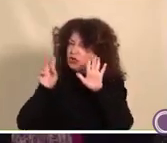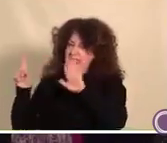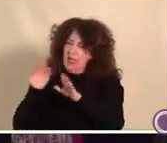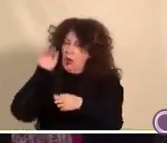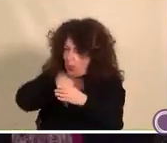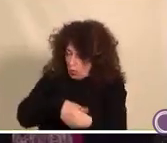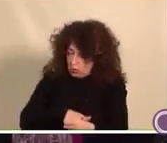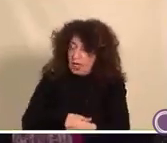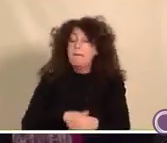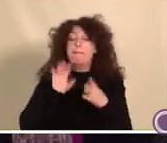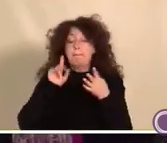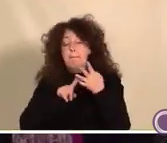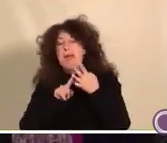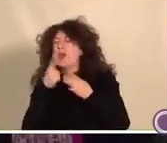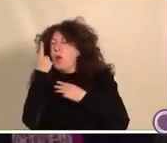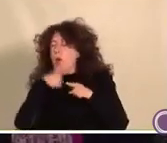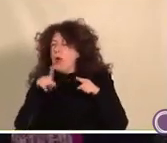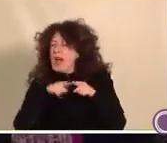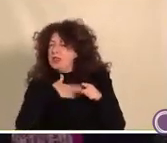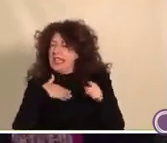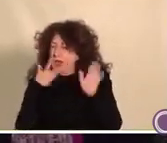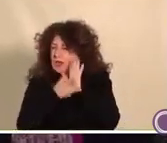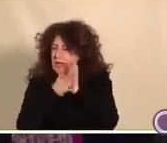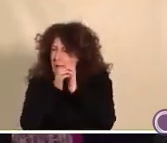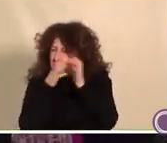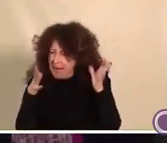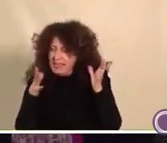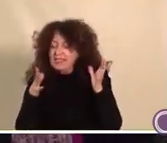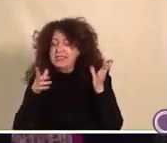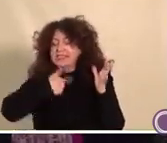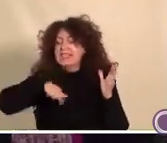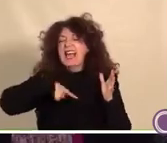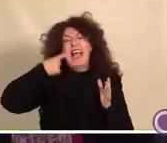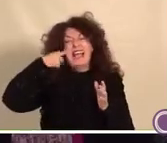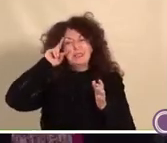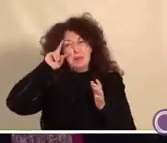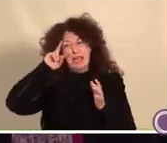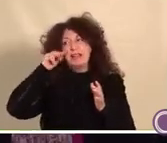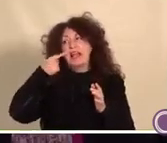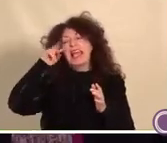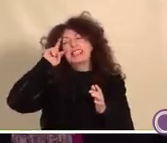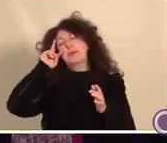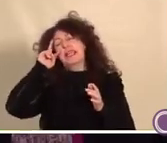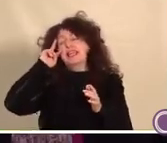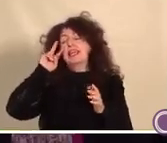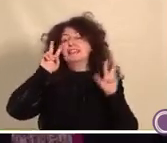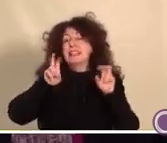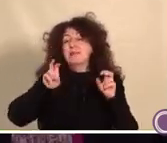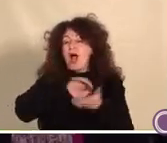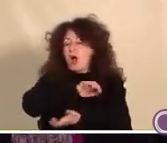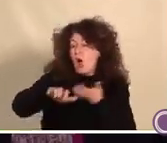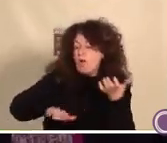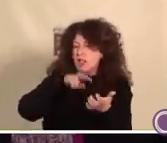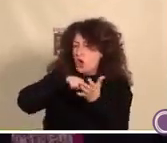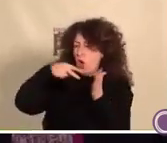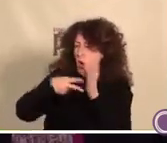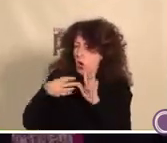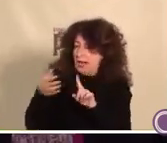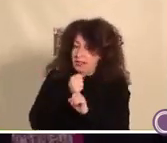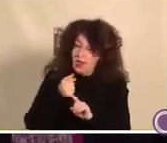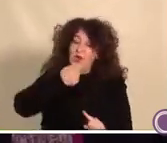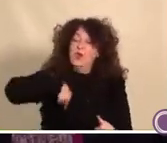hablar y en lo que me gustaría extender un minuto y es en nuestra experiencia de nuestra experiencia en resolución de conflictos por suerte o por desgracia nosotros